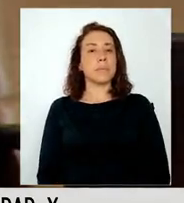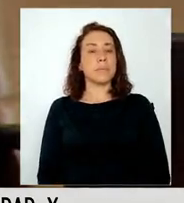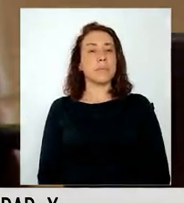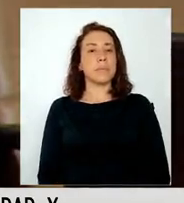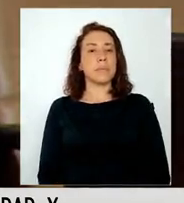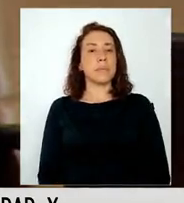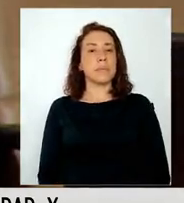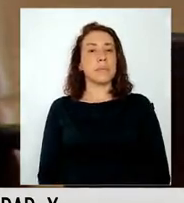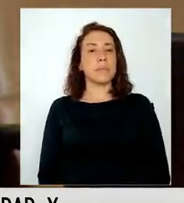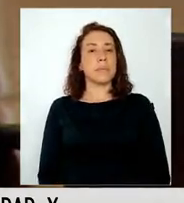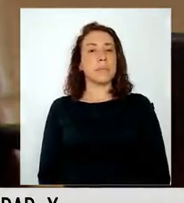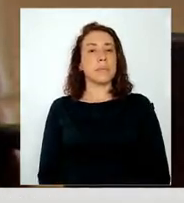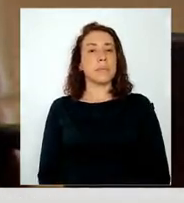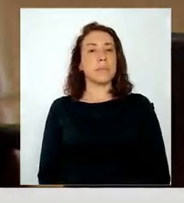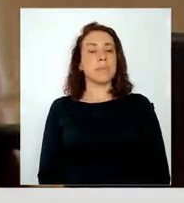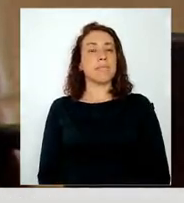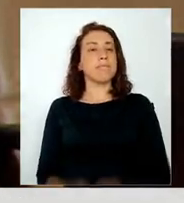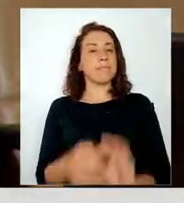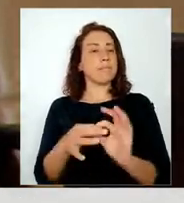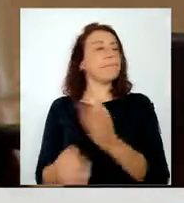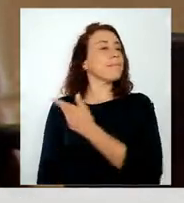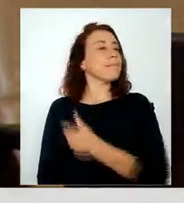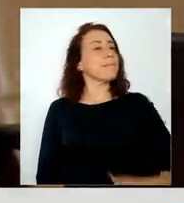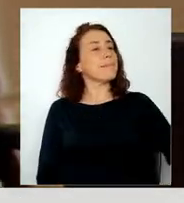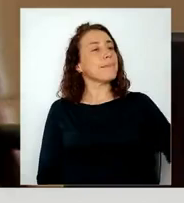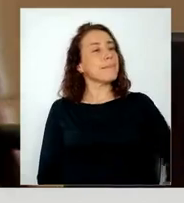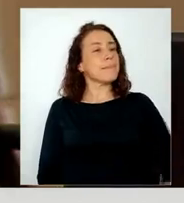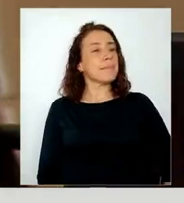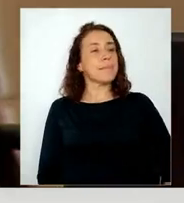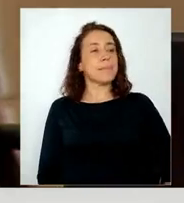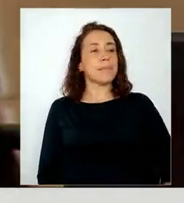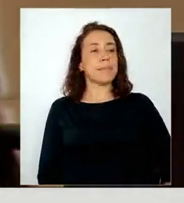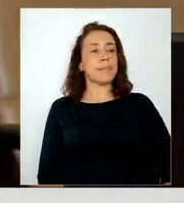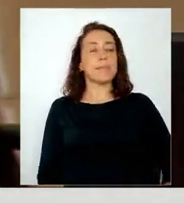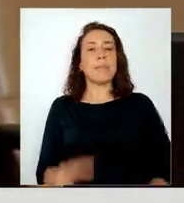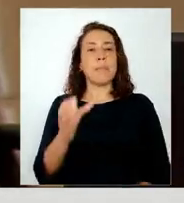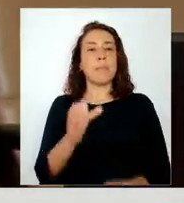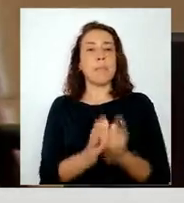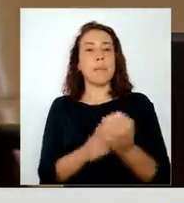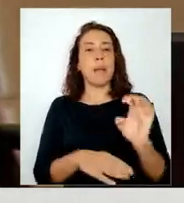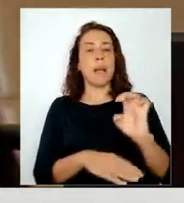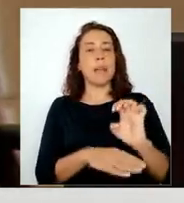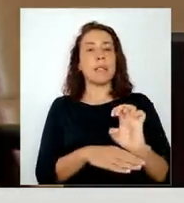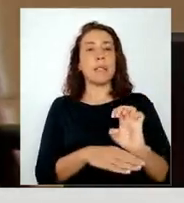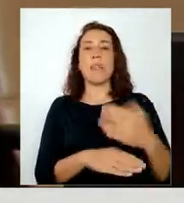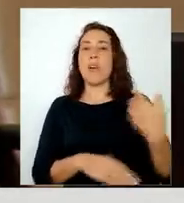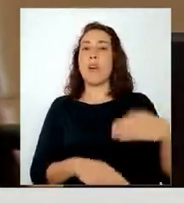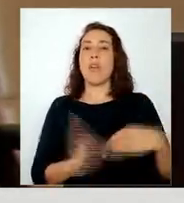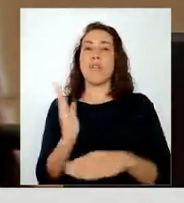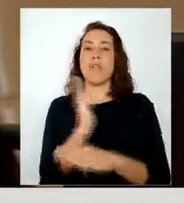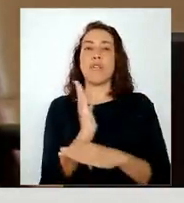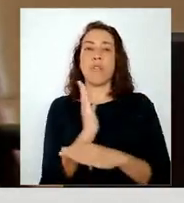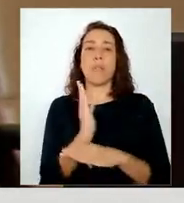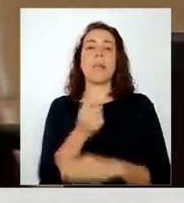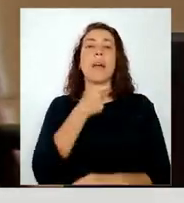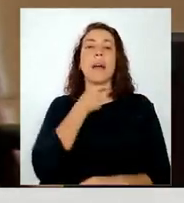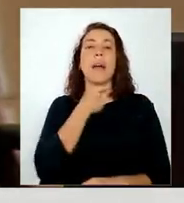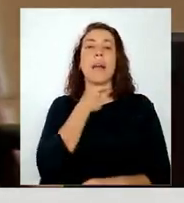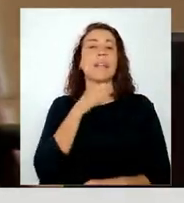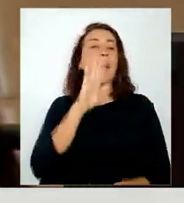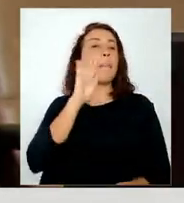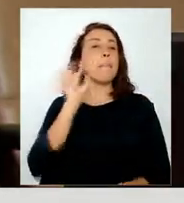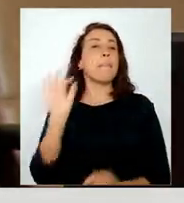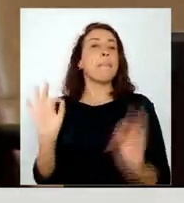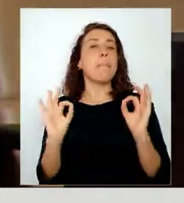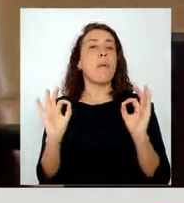Gracias presidente la modernización del estado es fundamental para garantizar la probidad en todos los